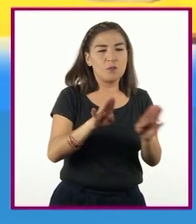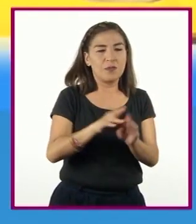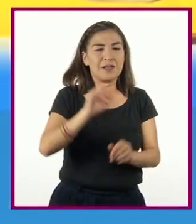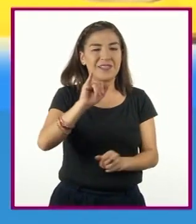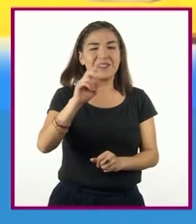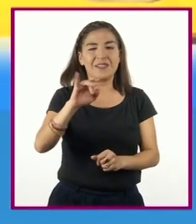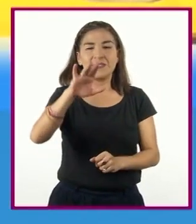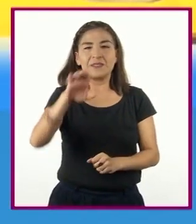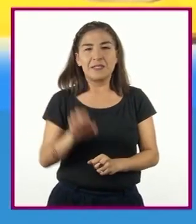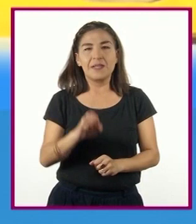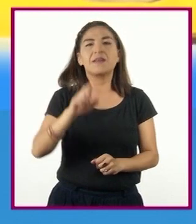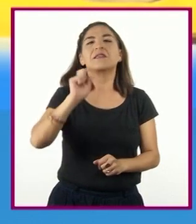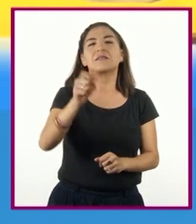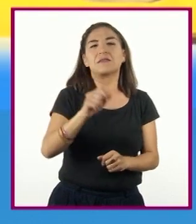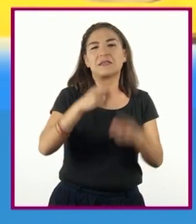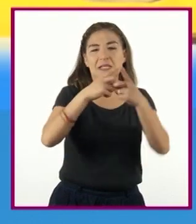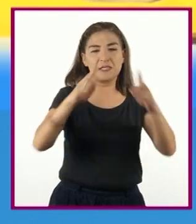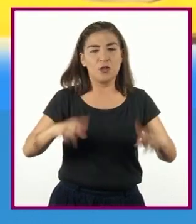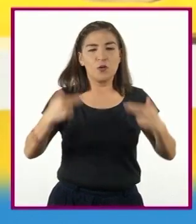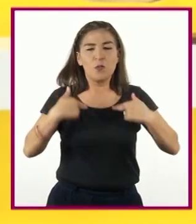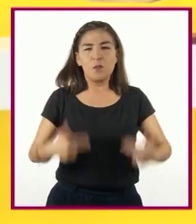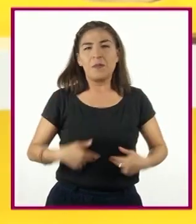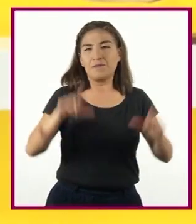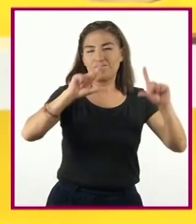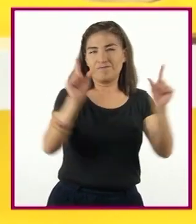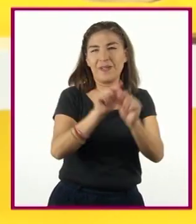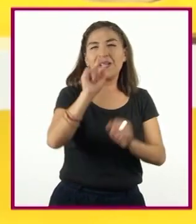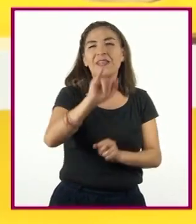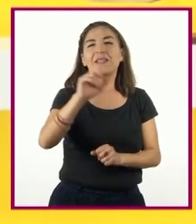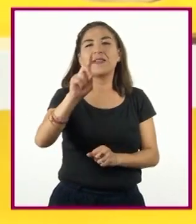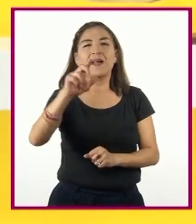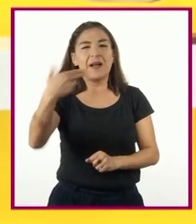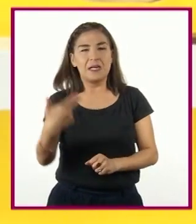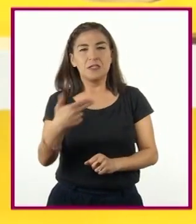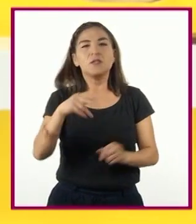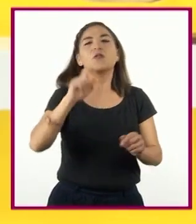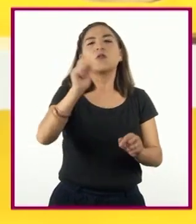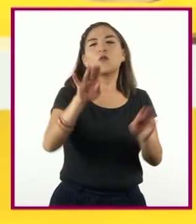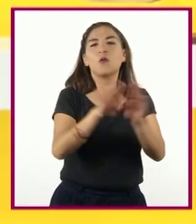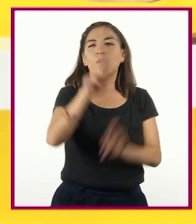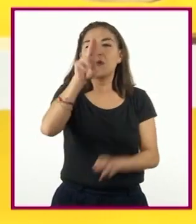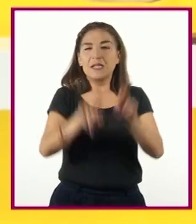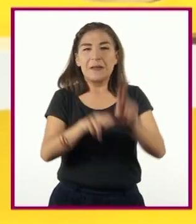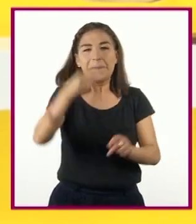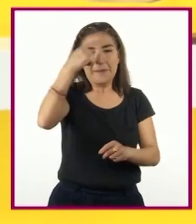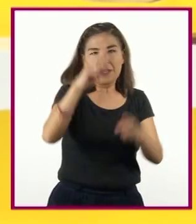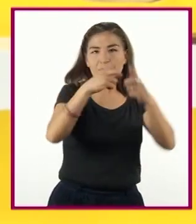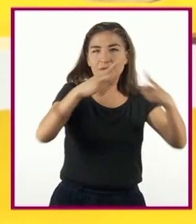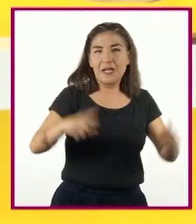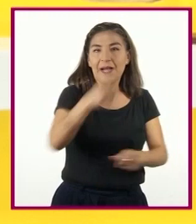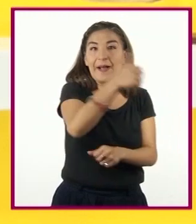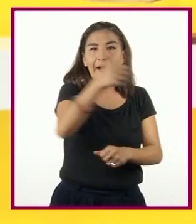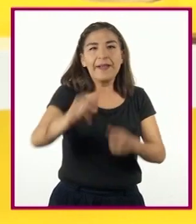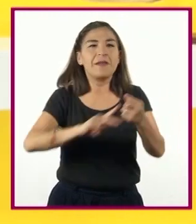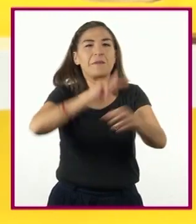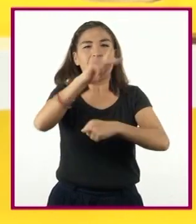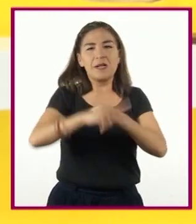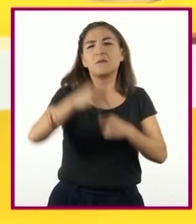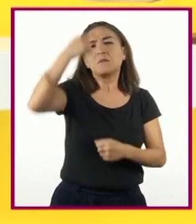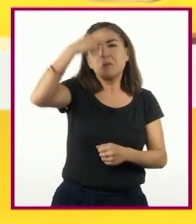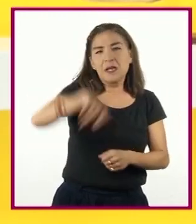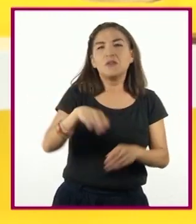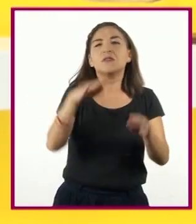Humano, IDH, un indicador que mide el nivel de desarrollo de cada país, que permite saber